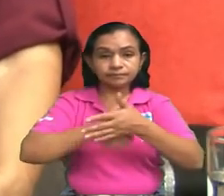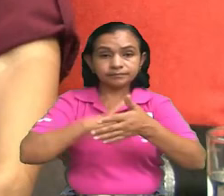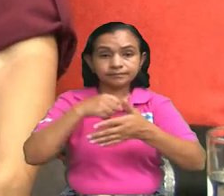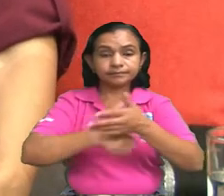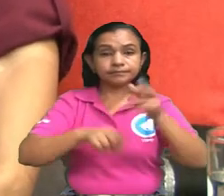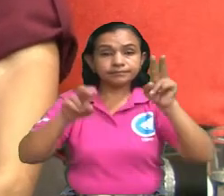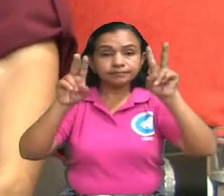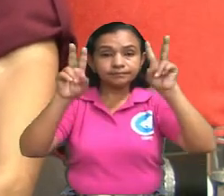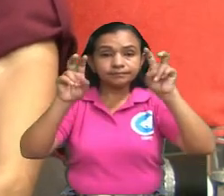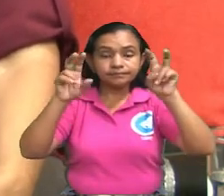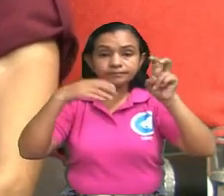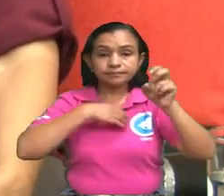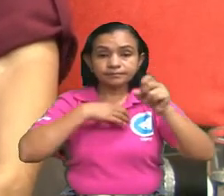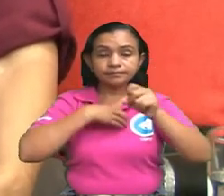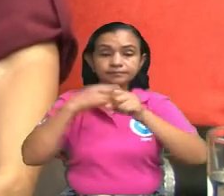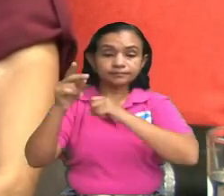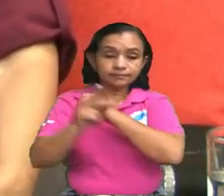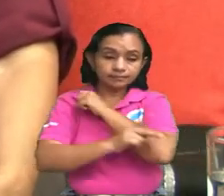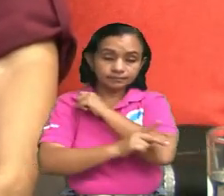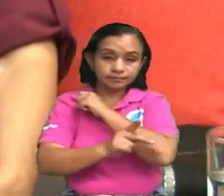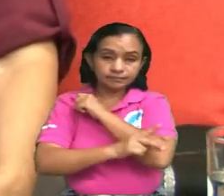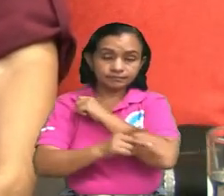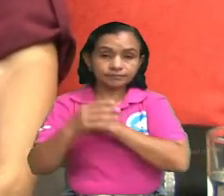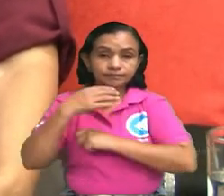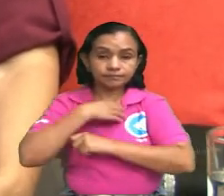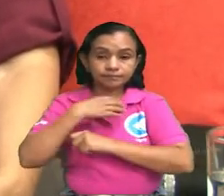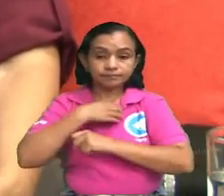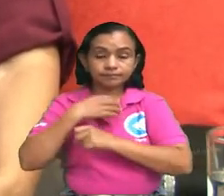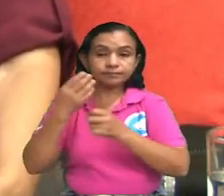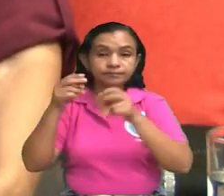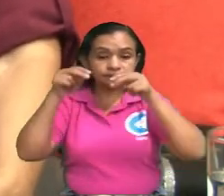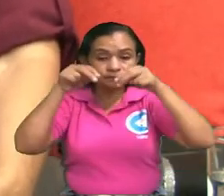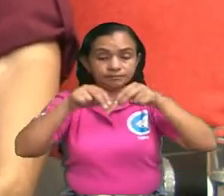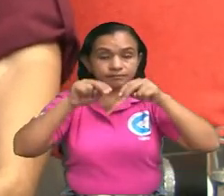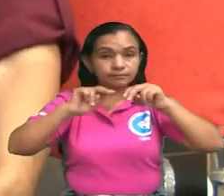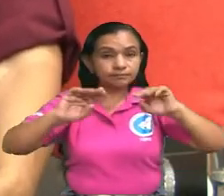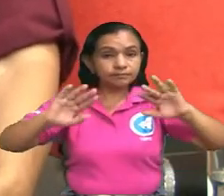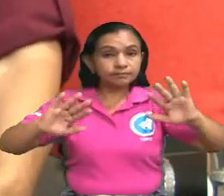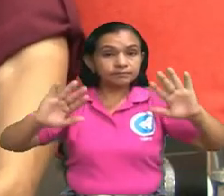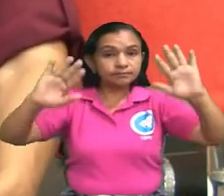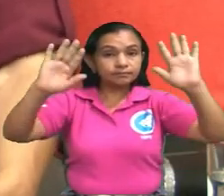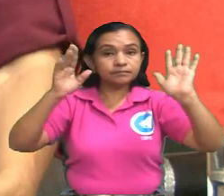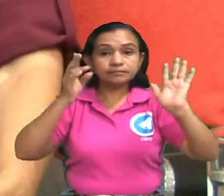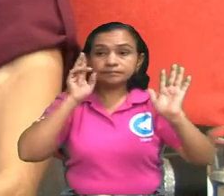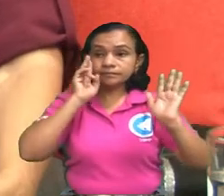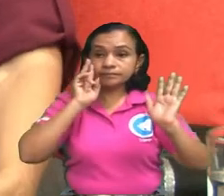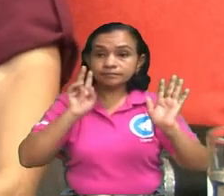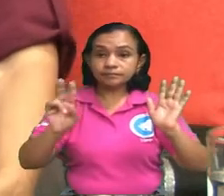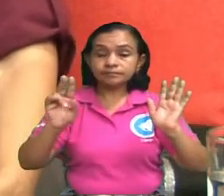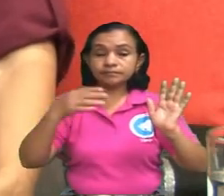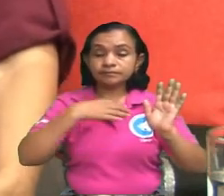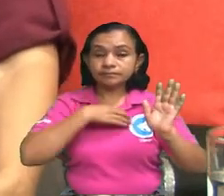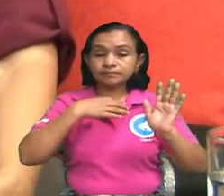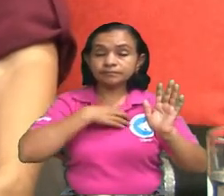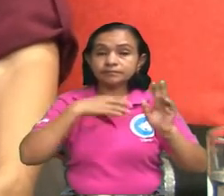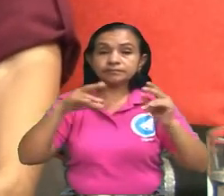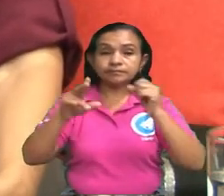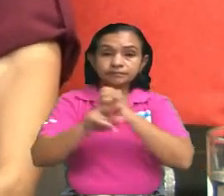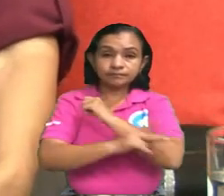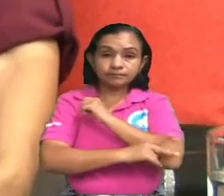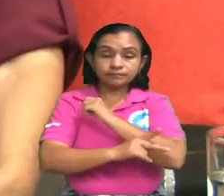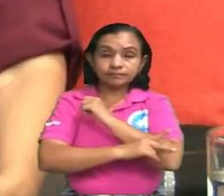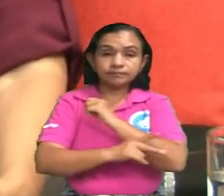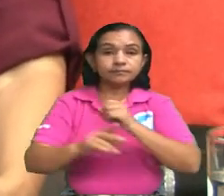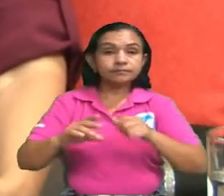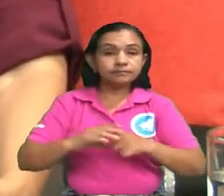del nacionalismo, de la administración de los recursos naturales desde el punto de vista de la nacionalización. O sea,